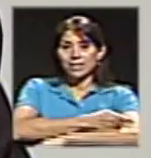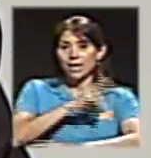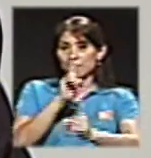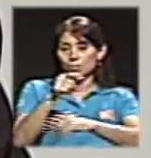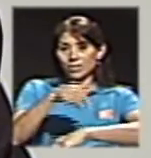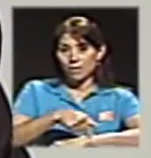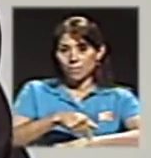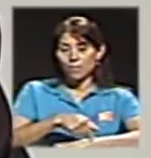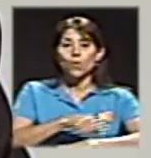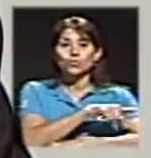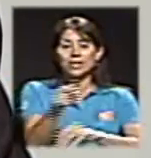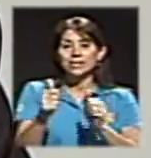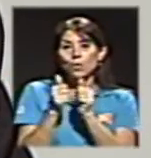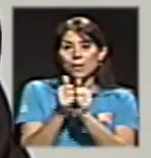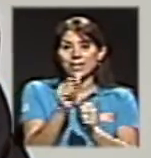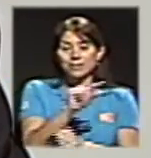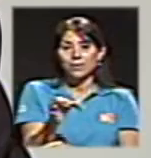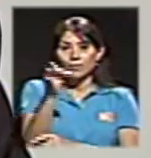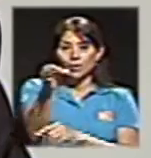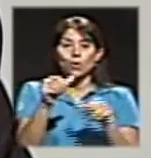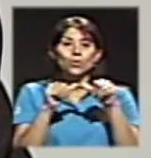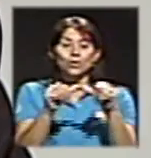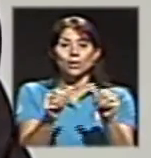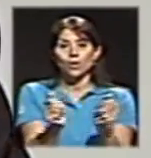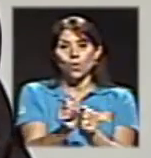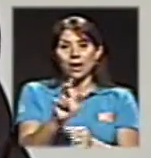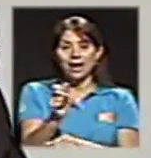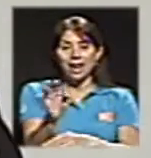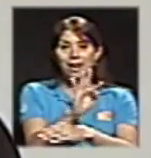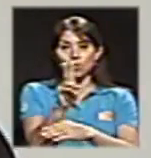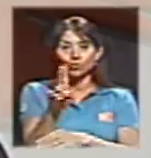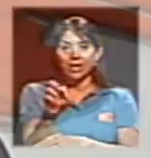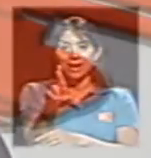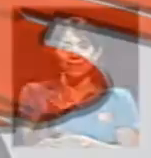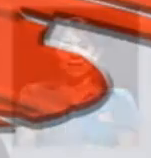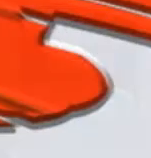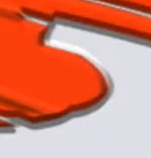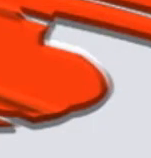nos acompañen la próxima semana y quédense con Canal UCR.